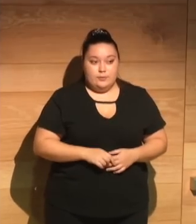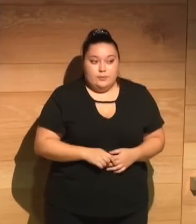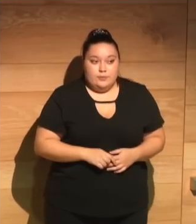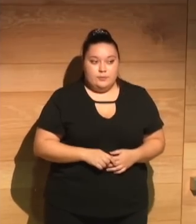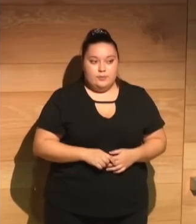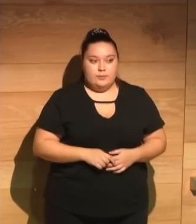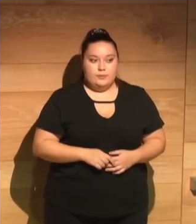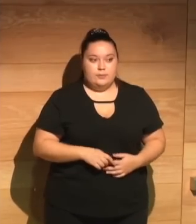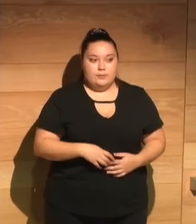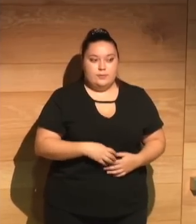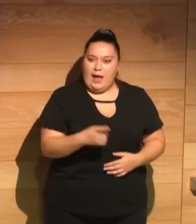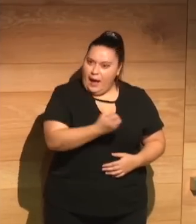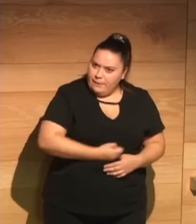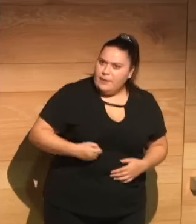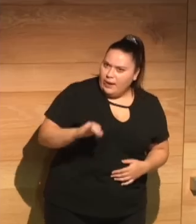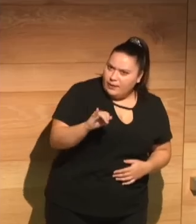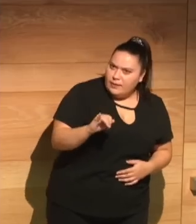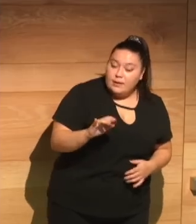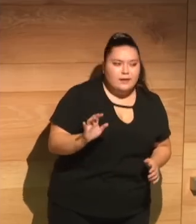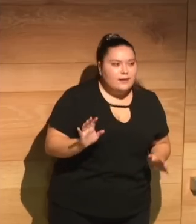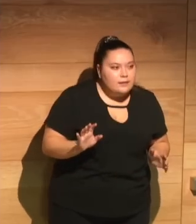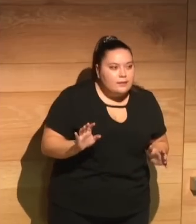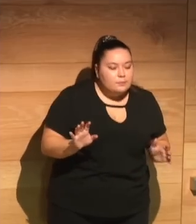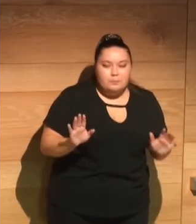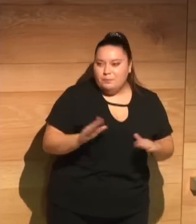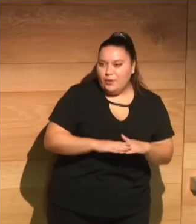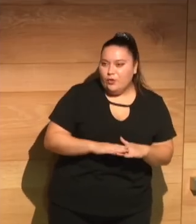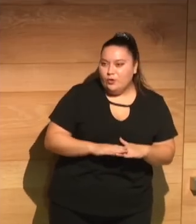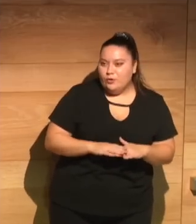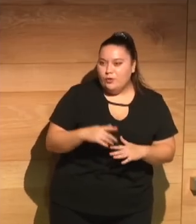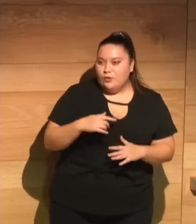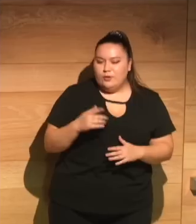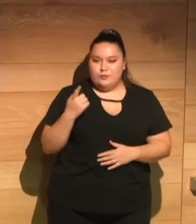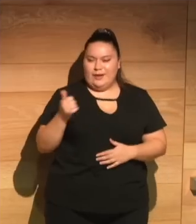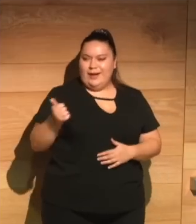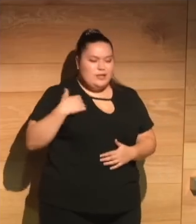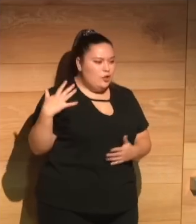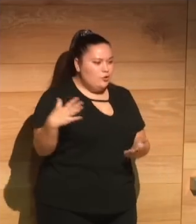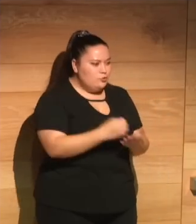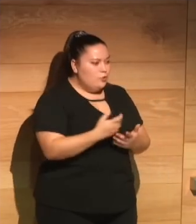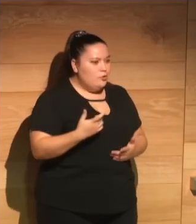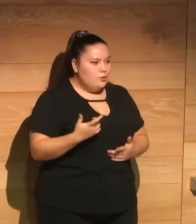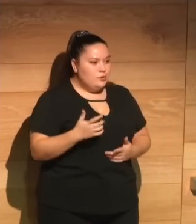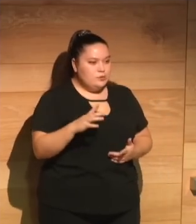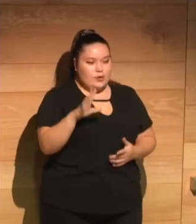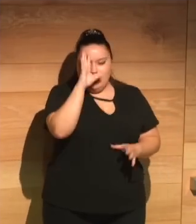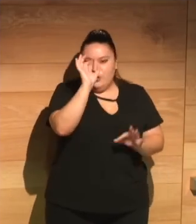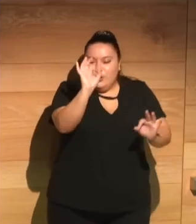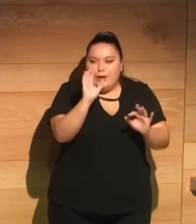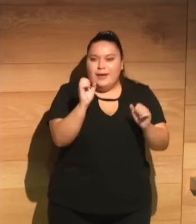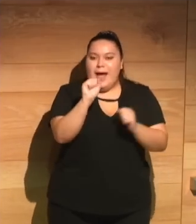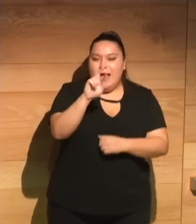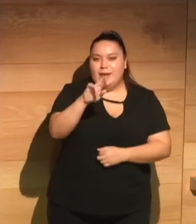Tienes, no, ¿eh? O sea, todos estos años engañado. Entonces, por no aplicar la lógica